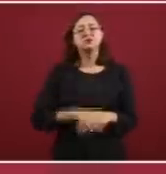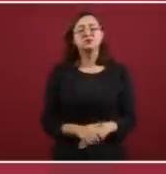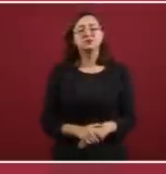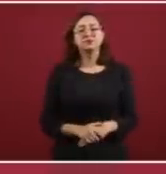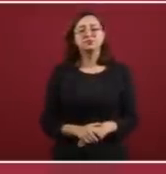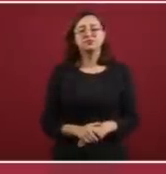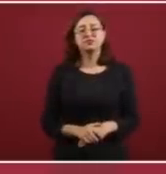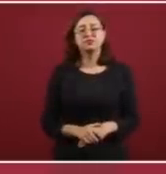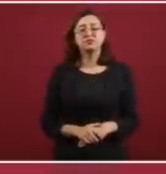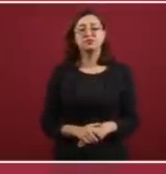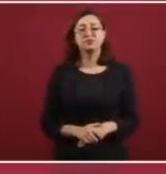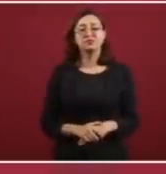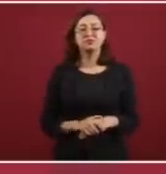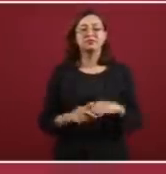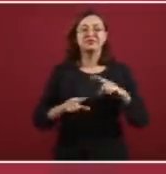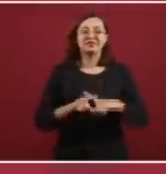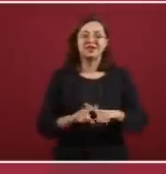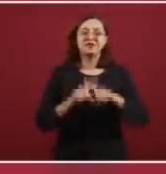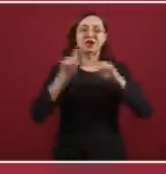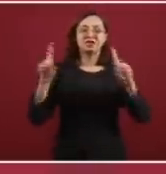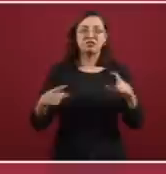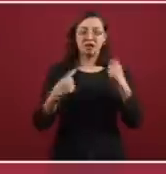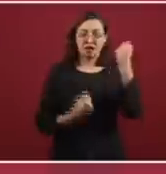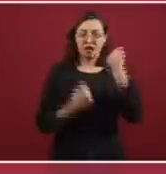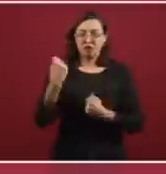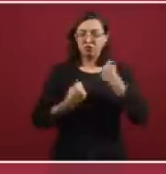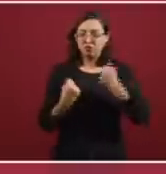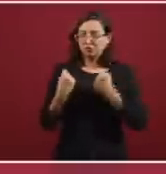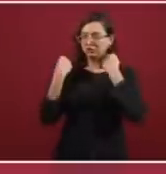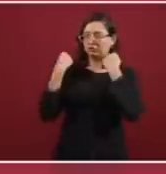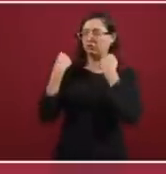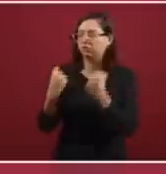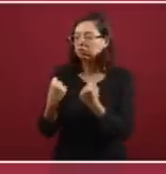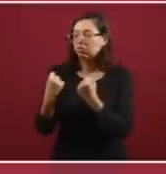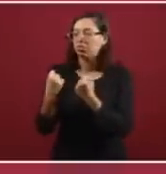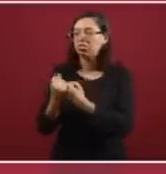Allá, viendo esa realidad,